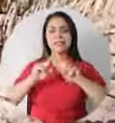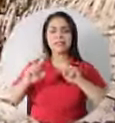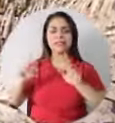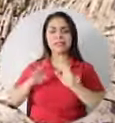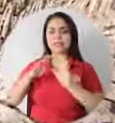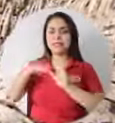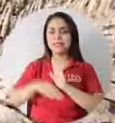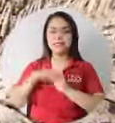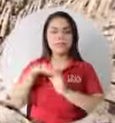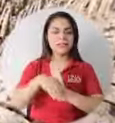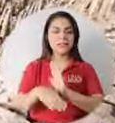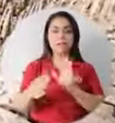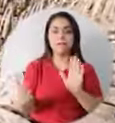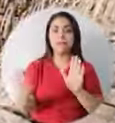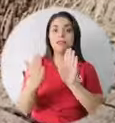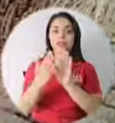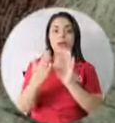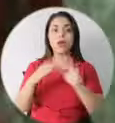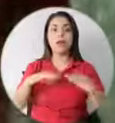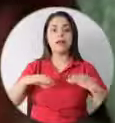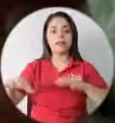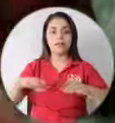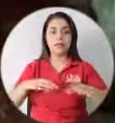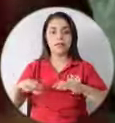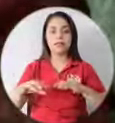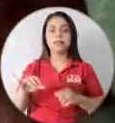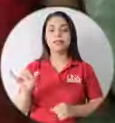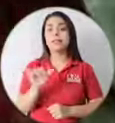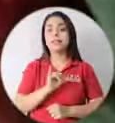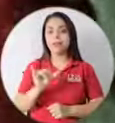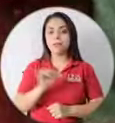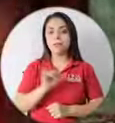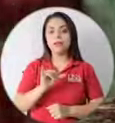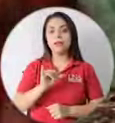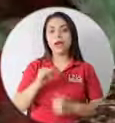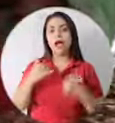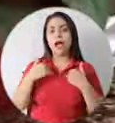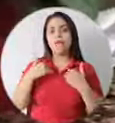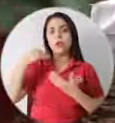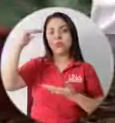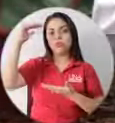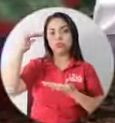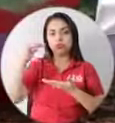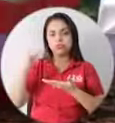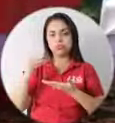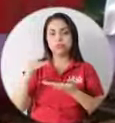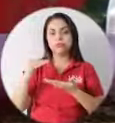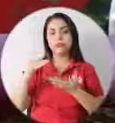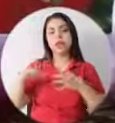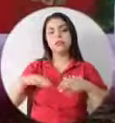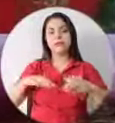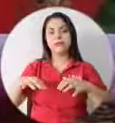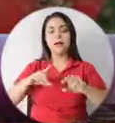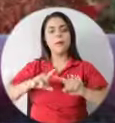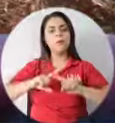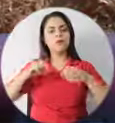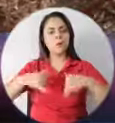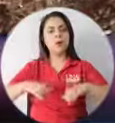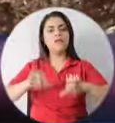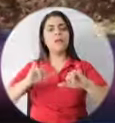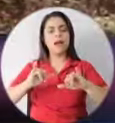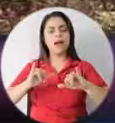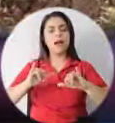crisis que ha enfrentado la actividad y la reducción incluso de la actividad, sin embargo, salen a flote, yo